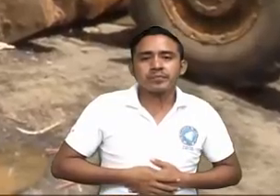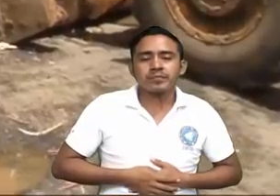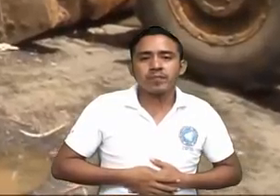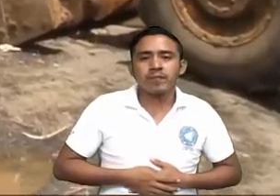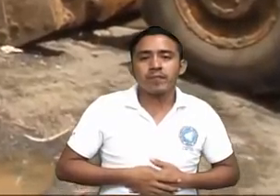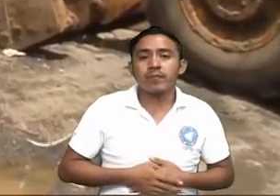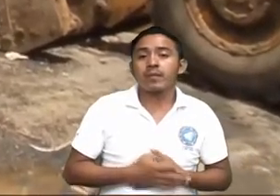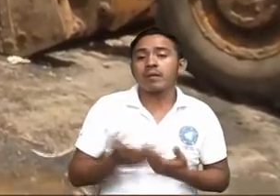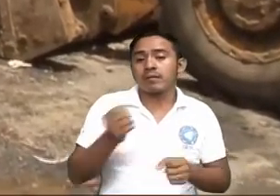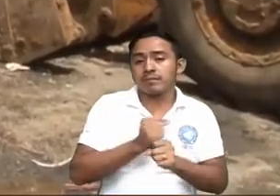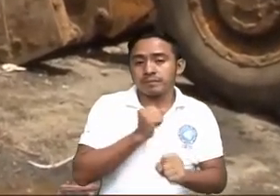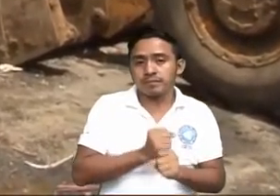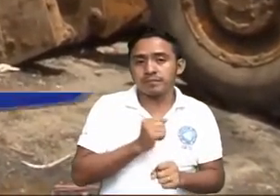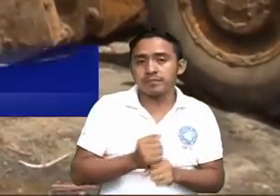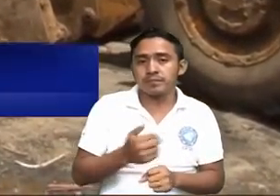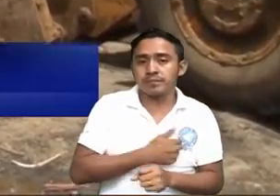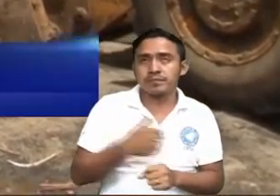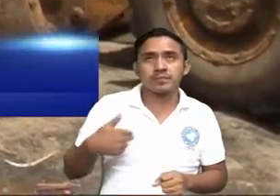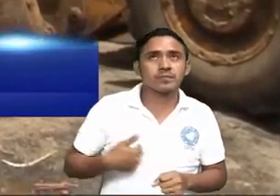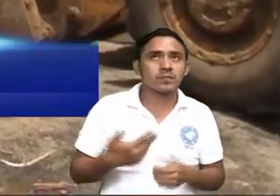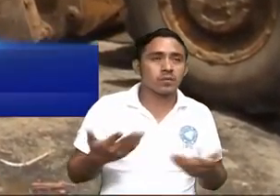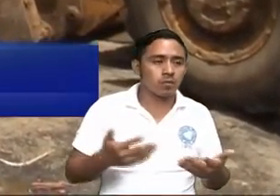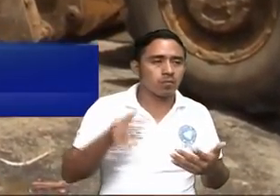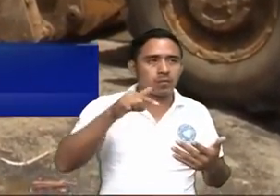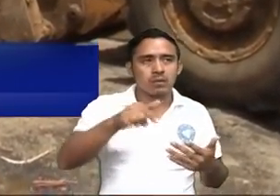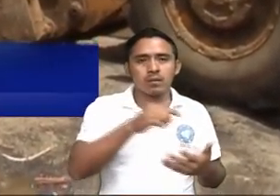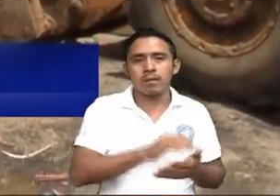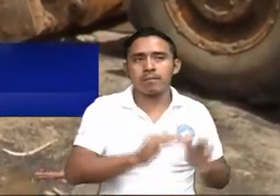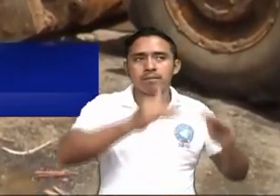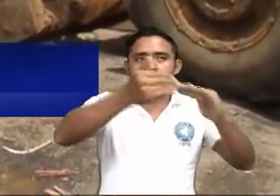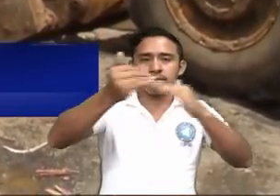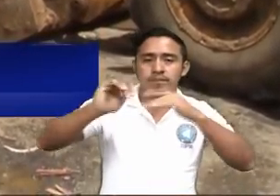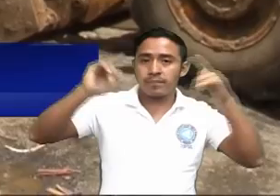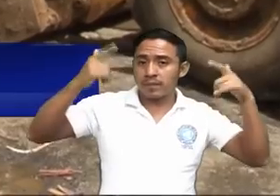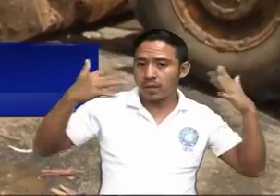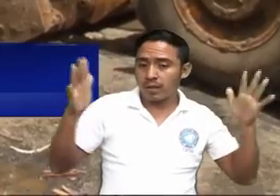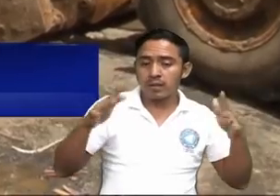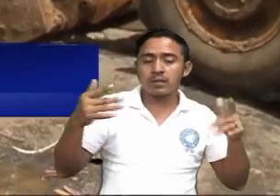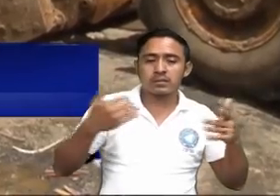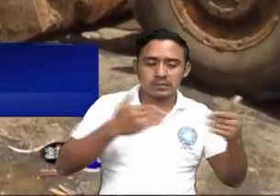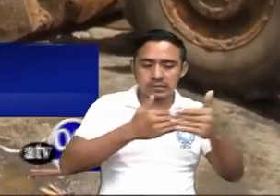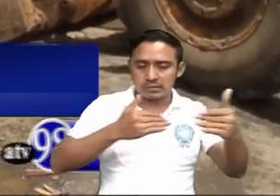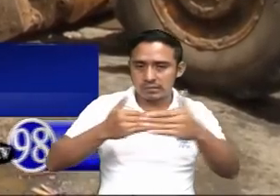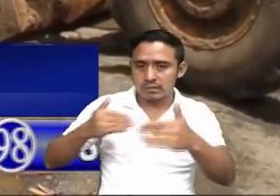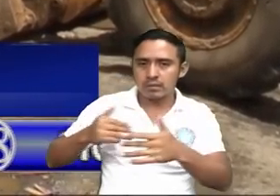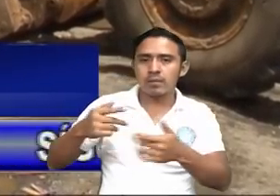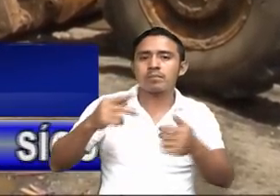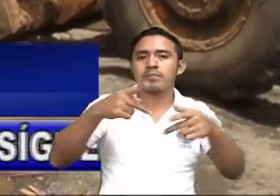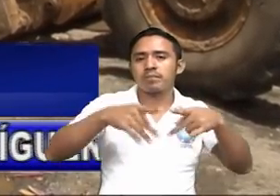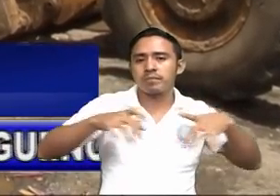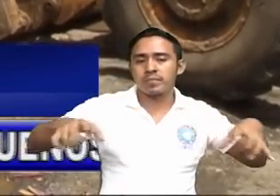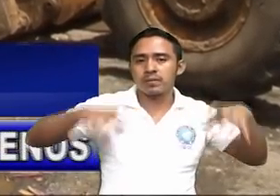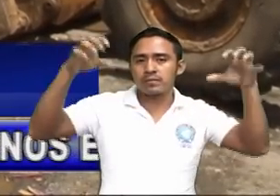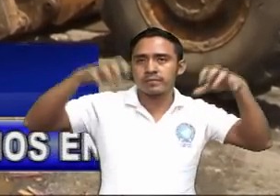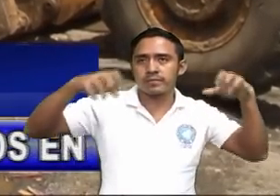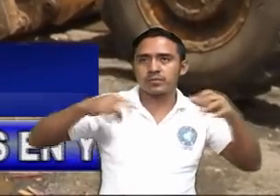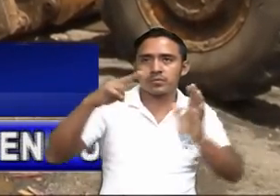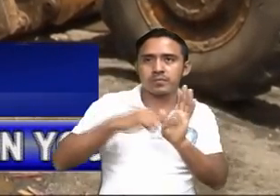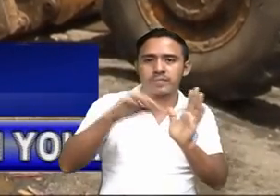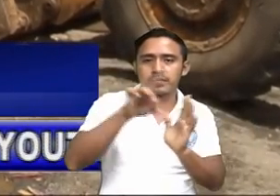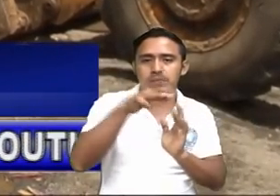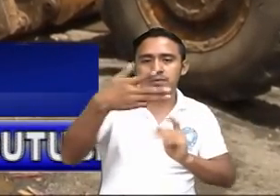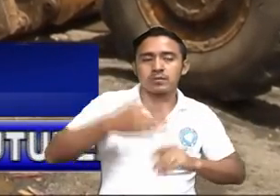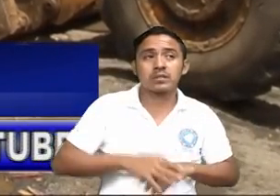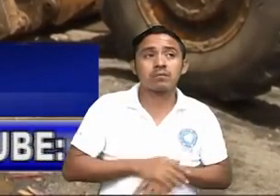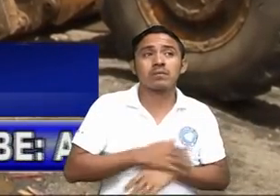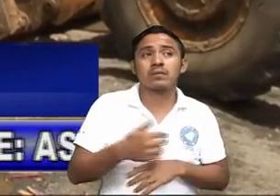Las obras que se ejecutan en el barrio Los Ángeles y en los barrios adyacentes forman parte del Plan Invierno 2019, para los que